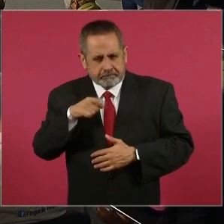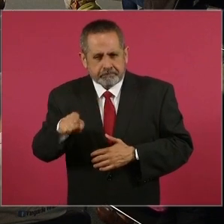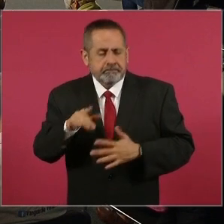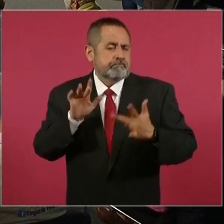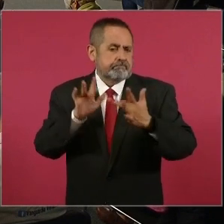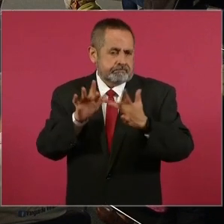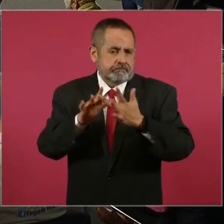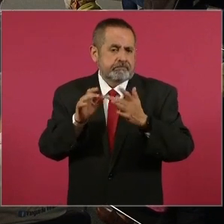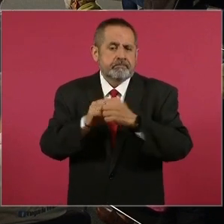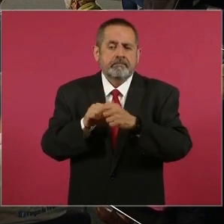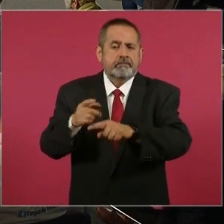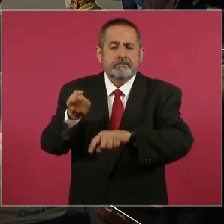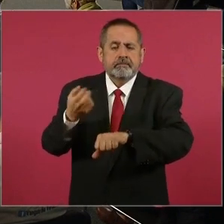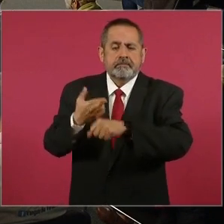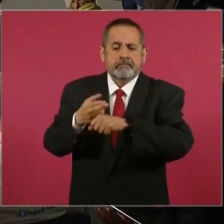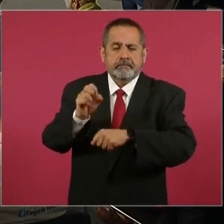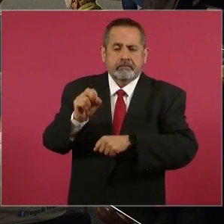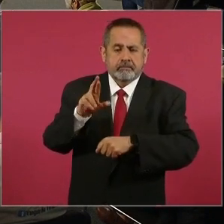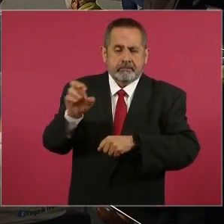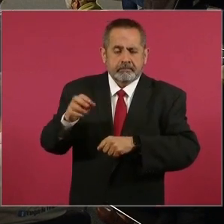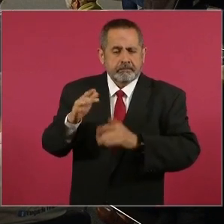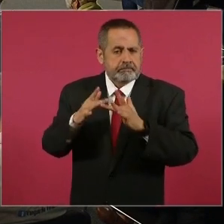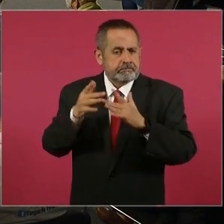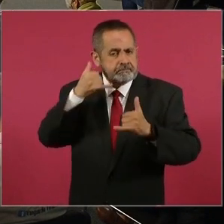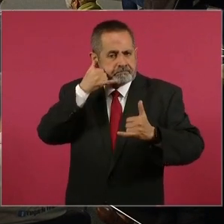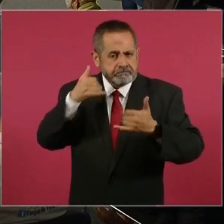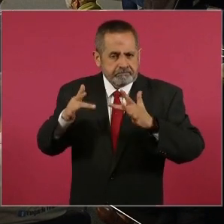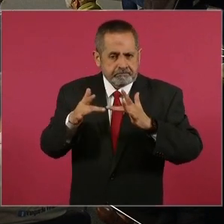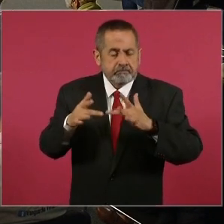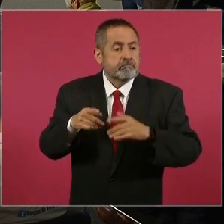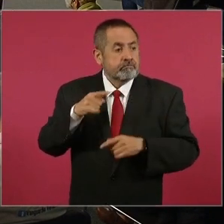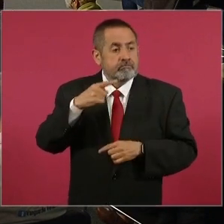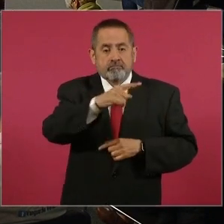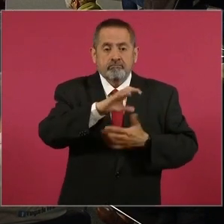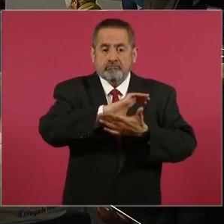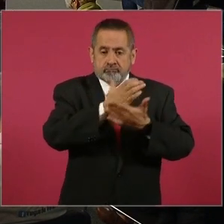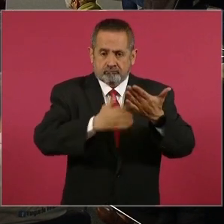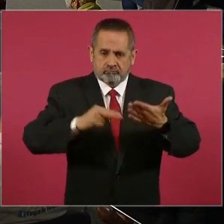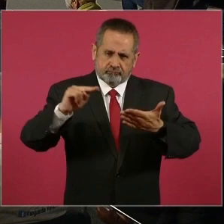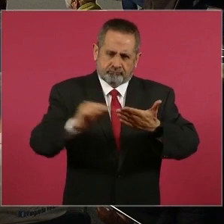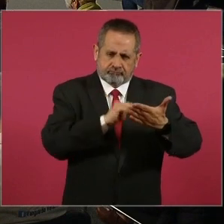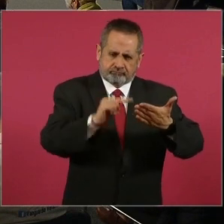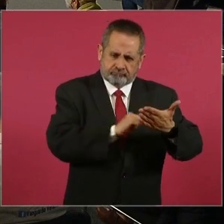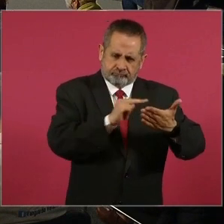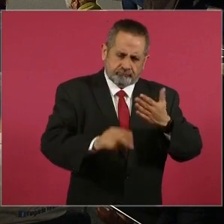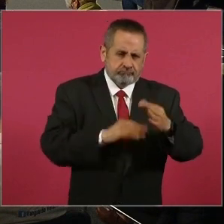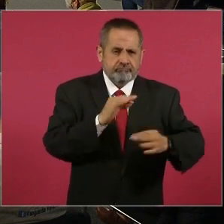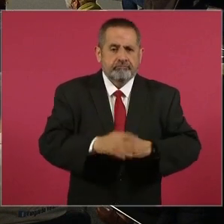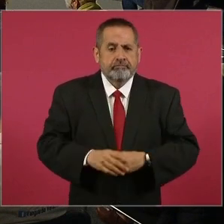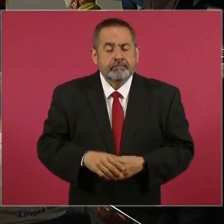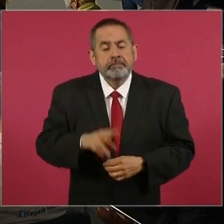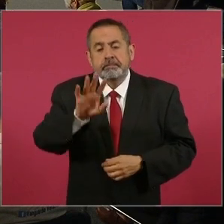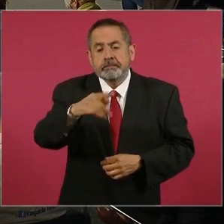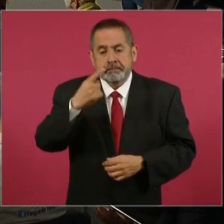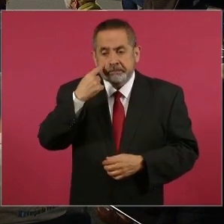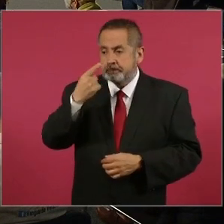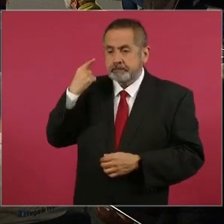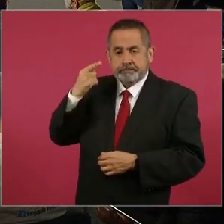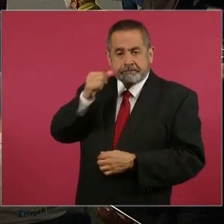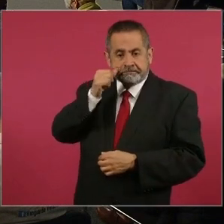nos comunicamos pero ya se están cerrando contratos miren hasta ayer